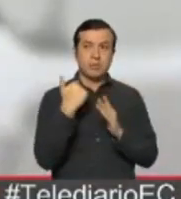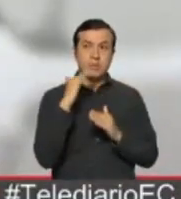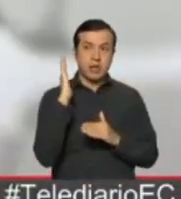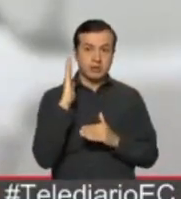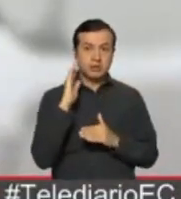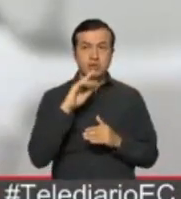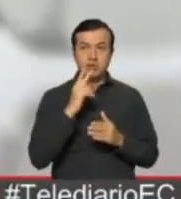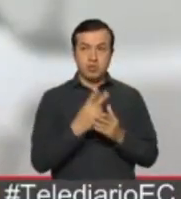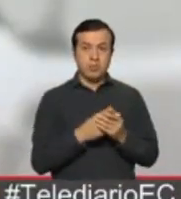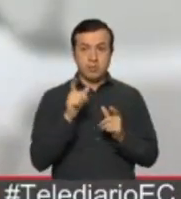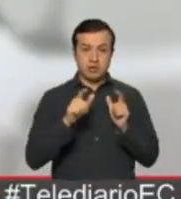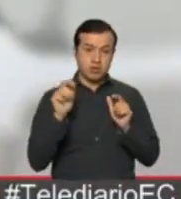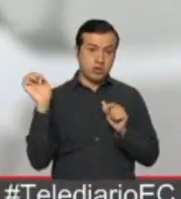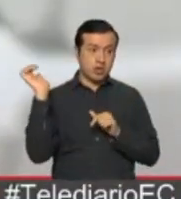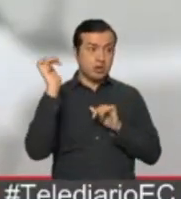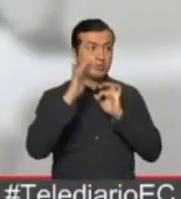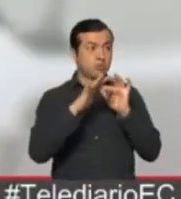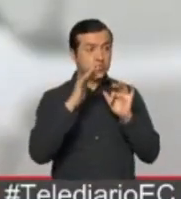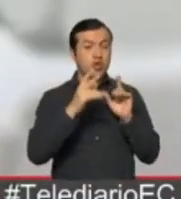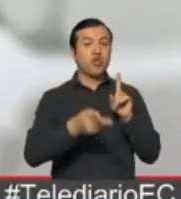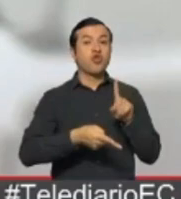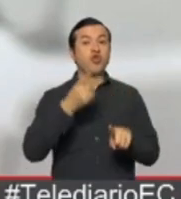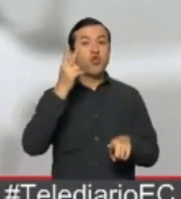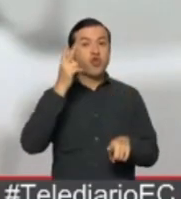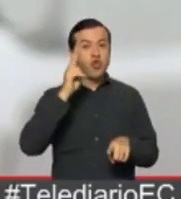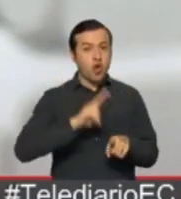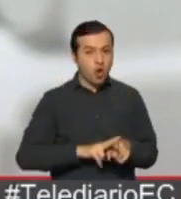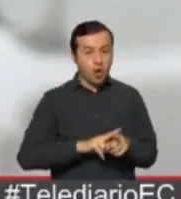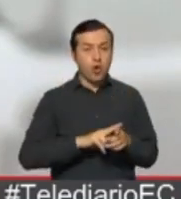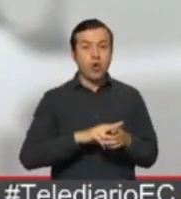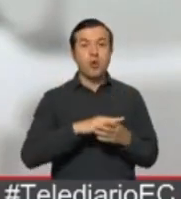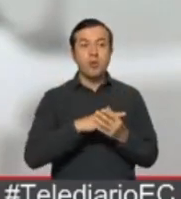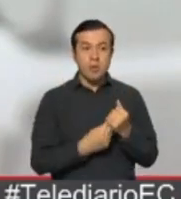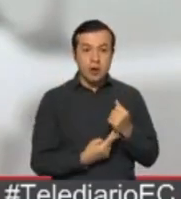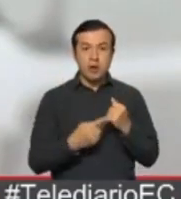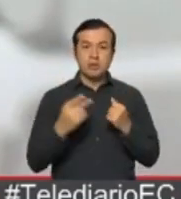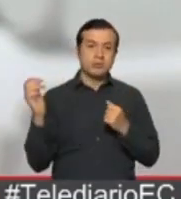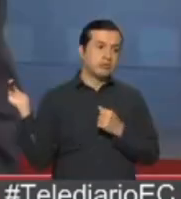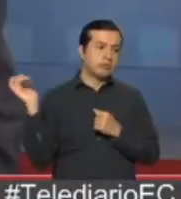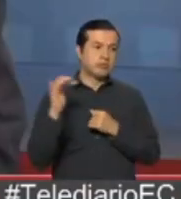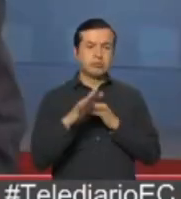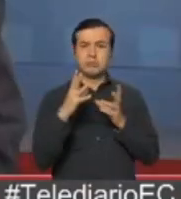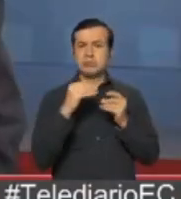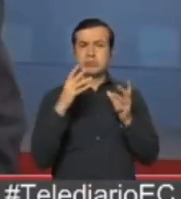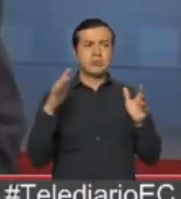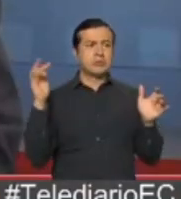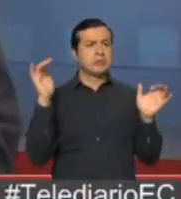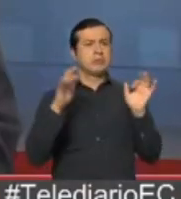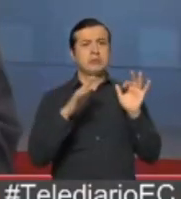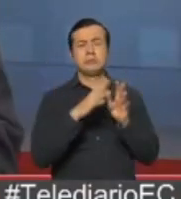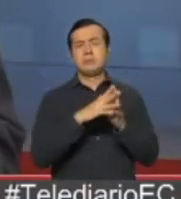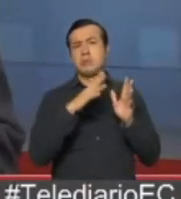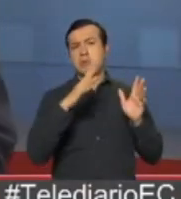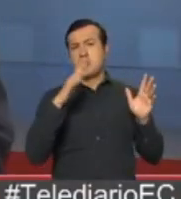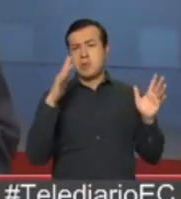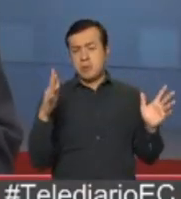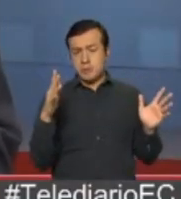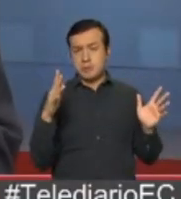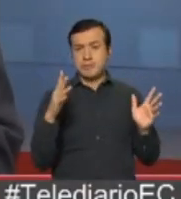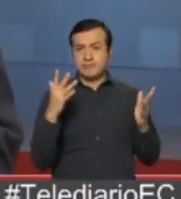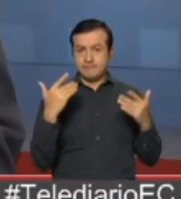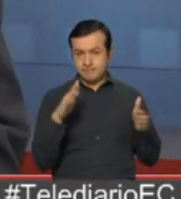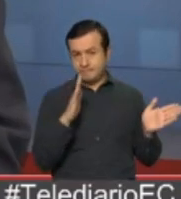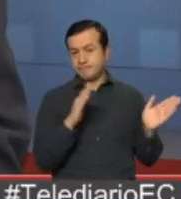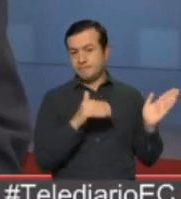por expresarlo de alguna manera o de manera para poder ilustrar el caso ahora digamos todavía estamos